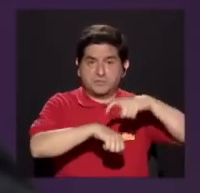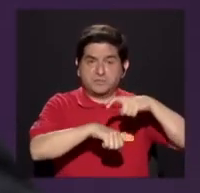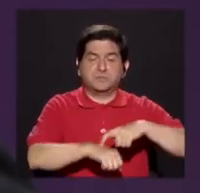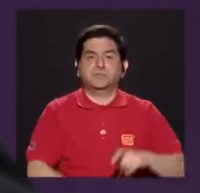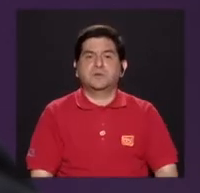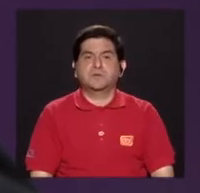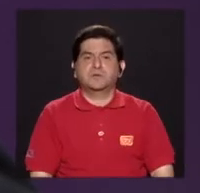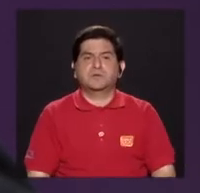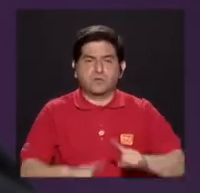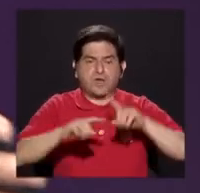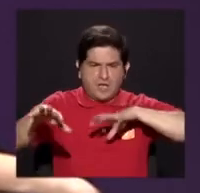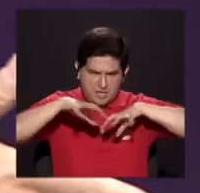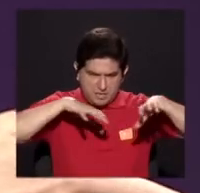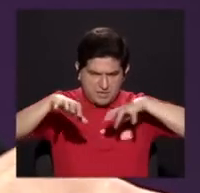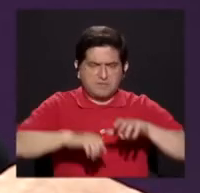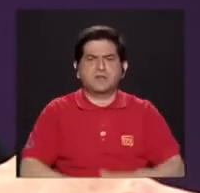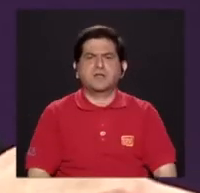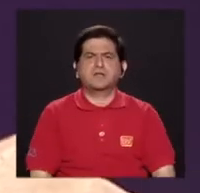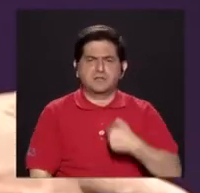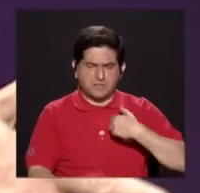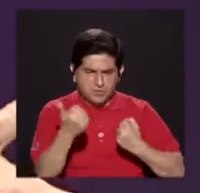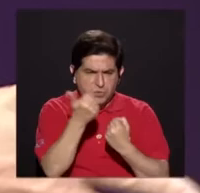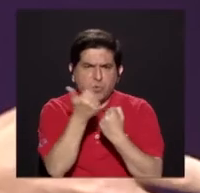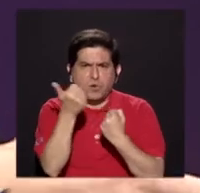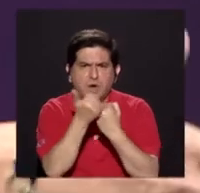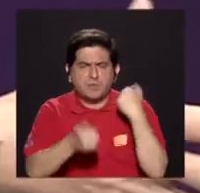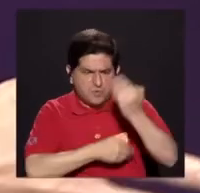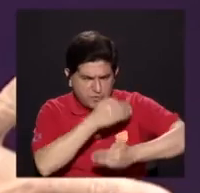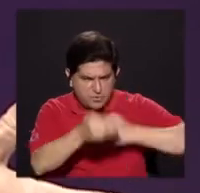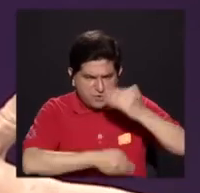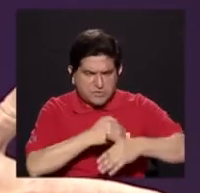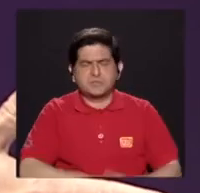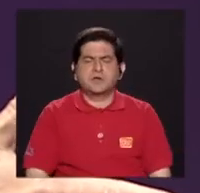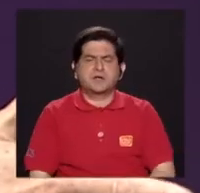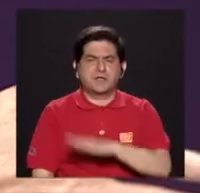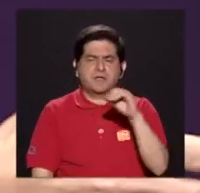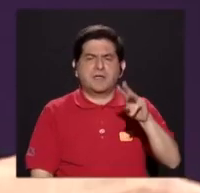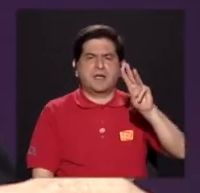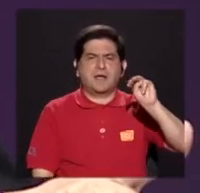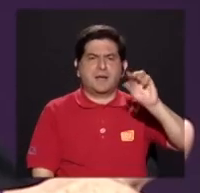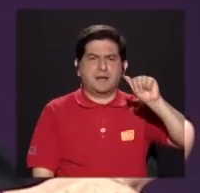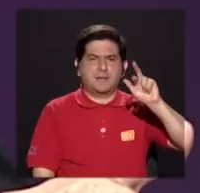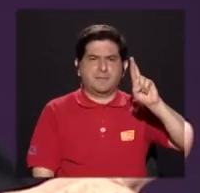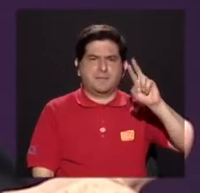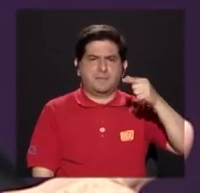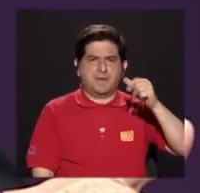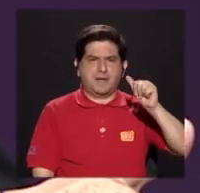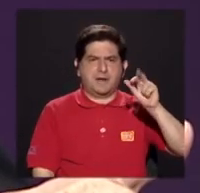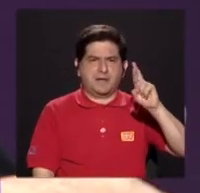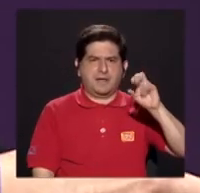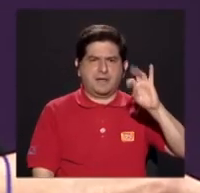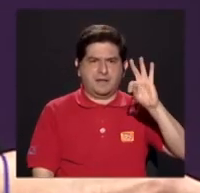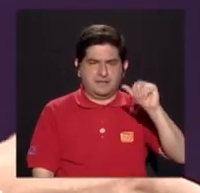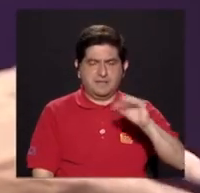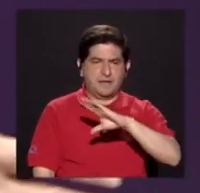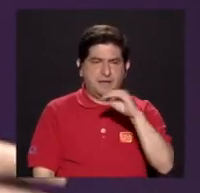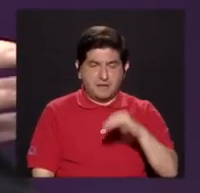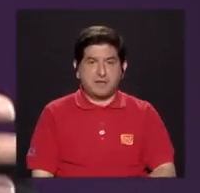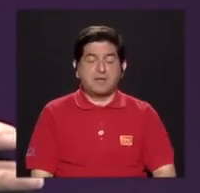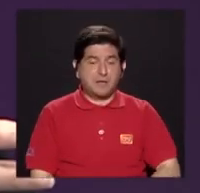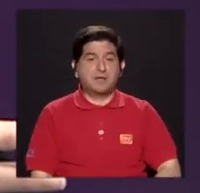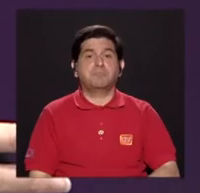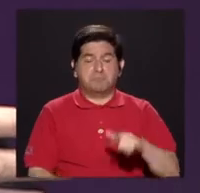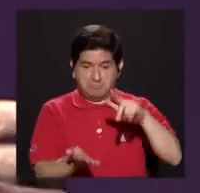canté en muchos eventos para apoyar a la gestión y a doña Margarita, y se gestó la ley. Entonces,